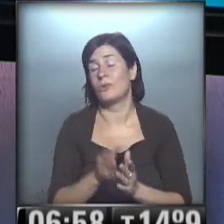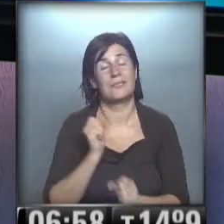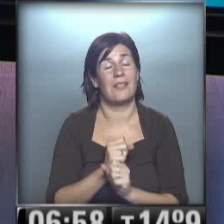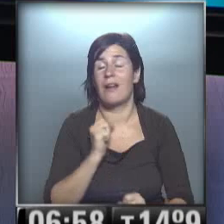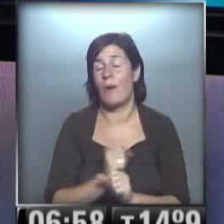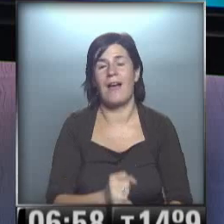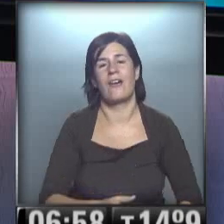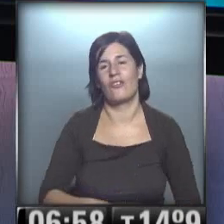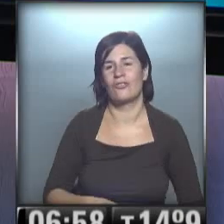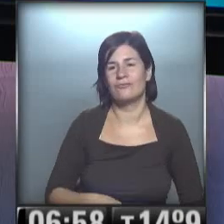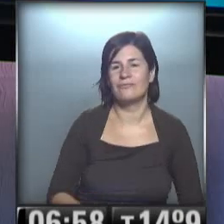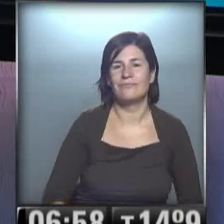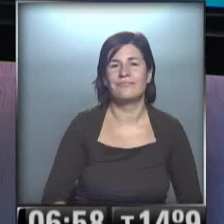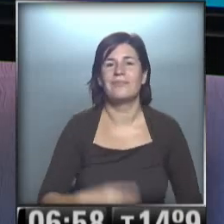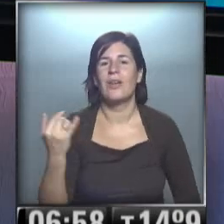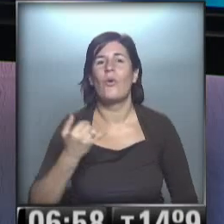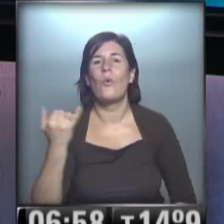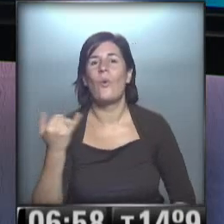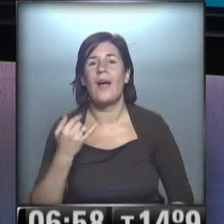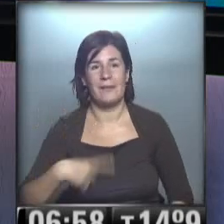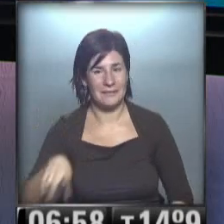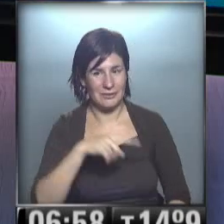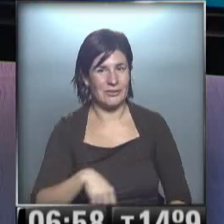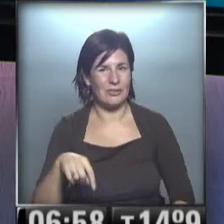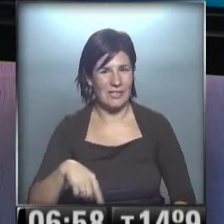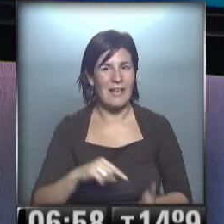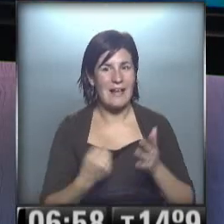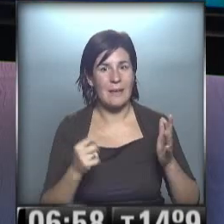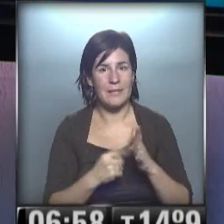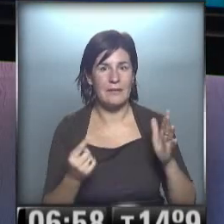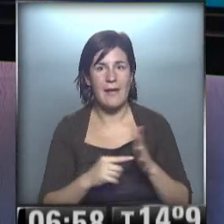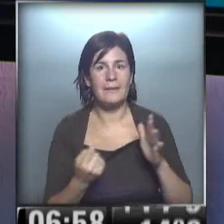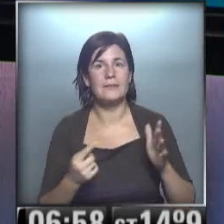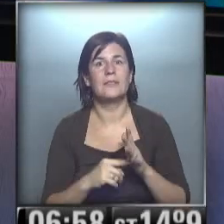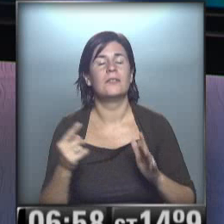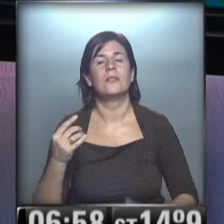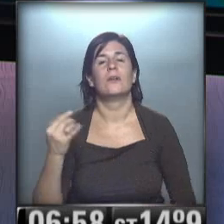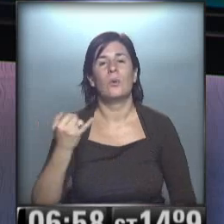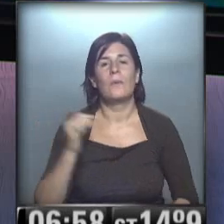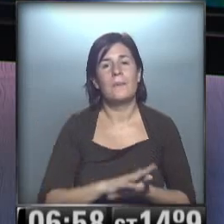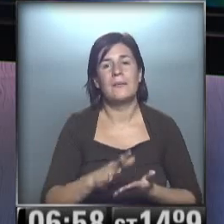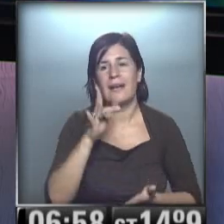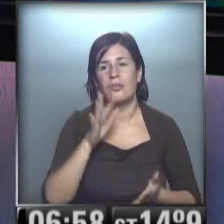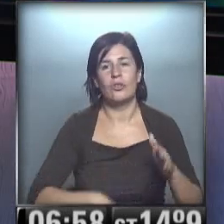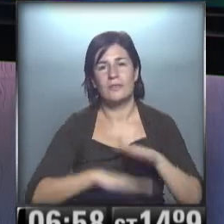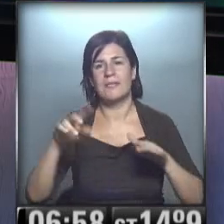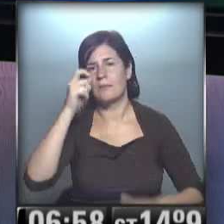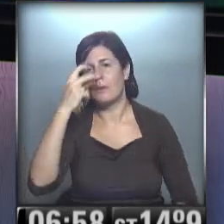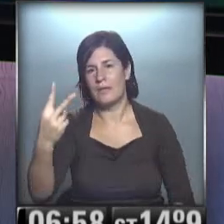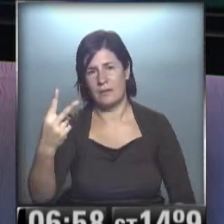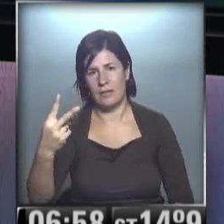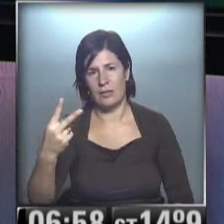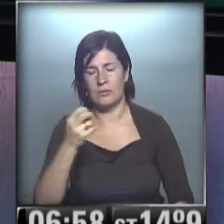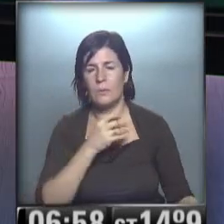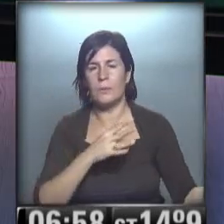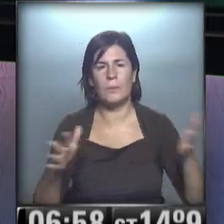supuesto que no. Jueves, queridos amigos, los que estamos aquí en la ciudad de Buenos Aires, Gran Buenos Aires, 14:22. El viento por un